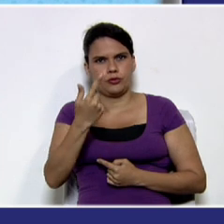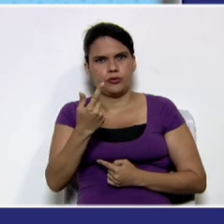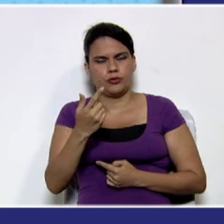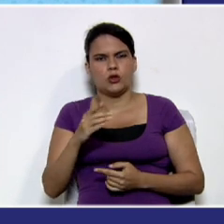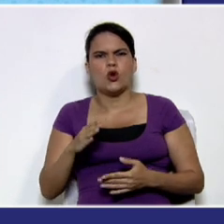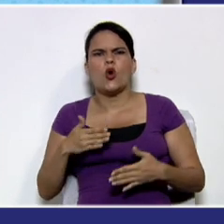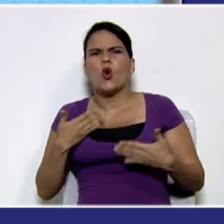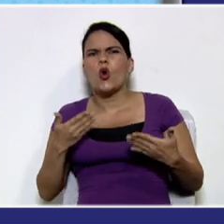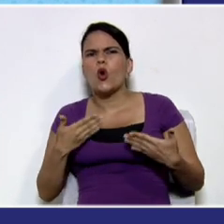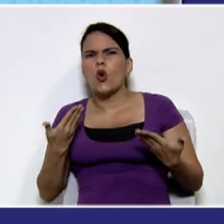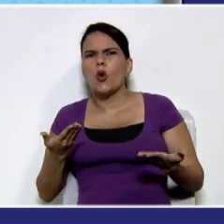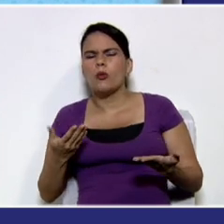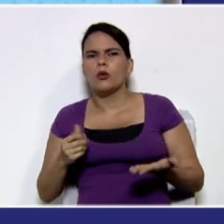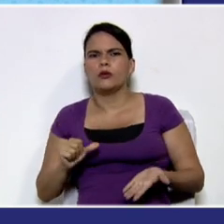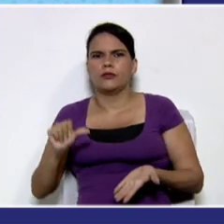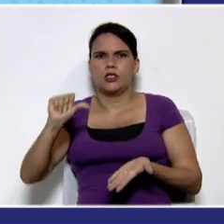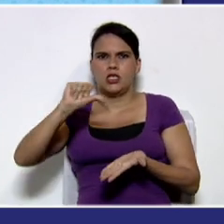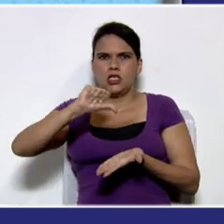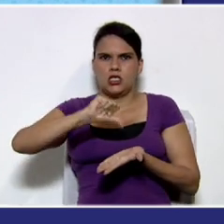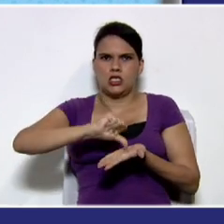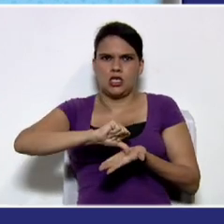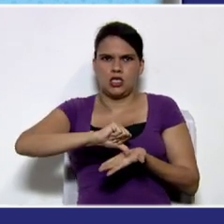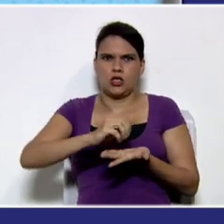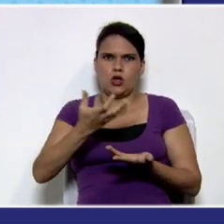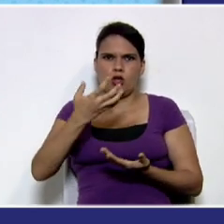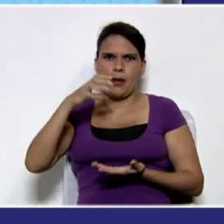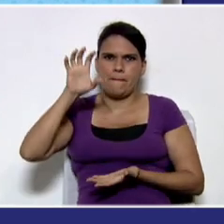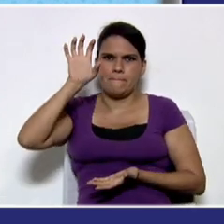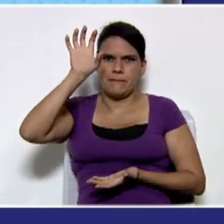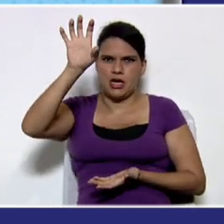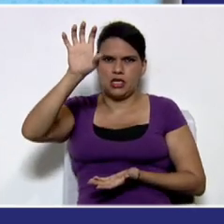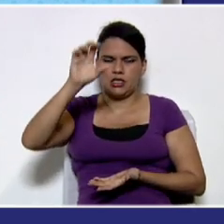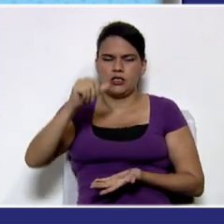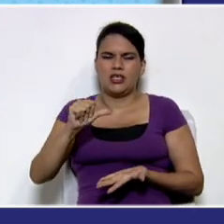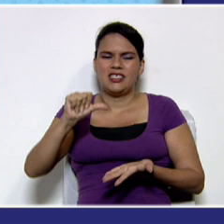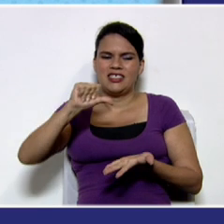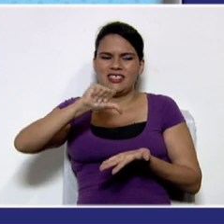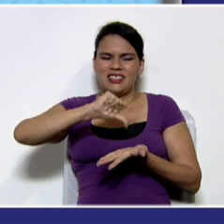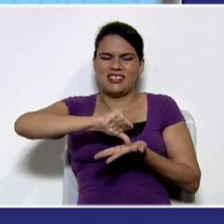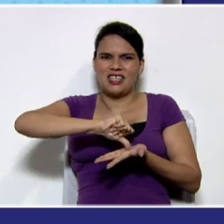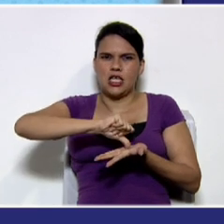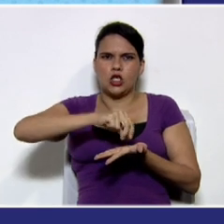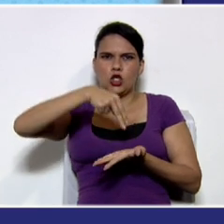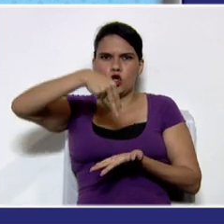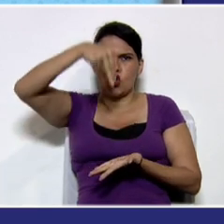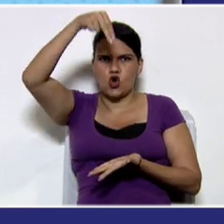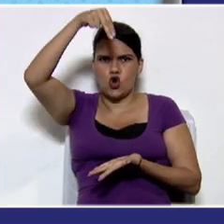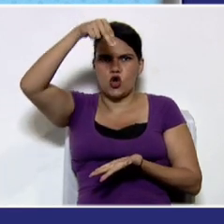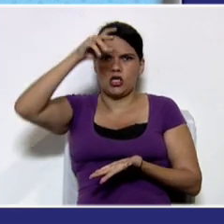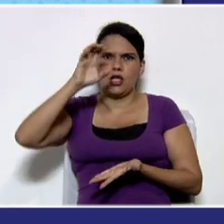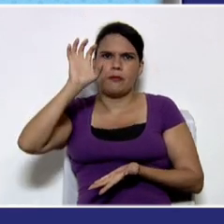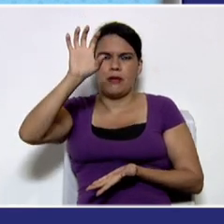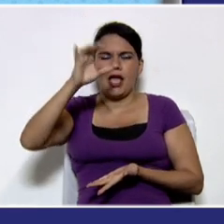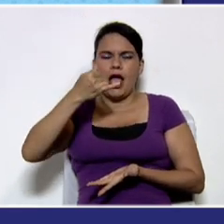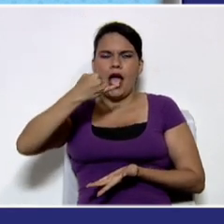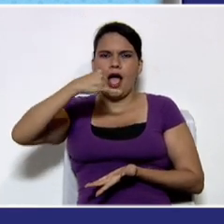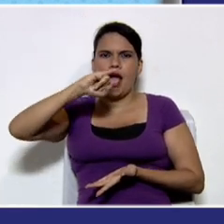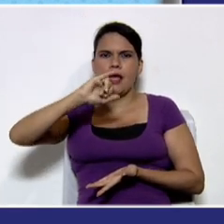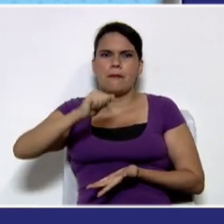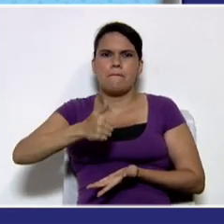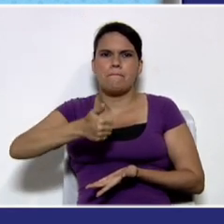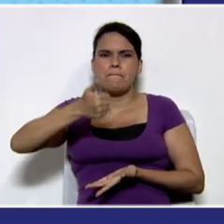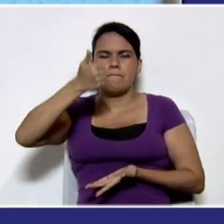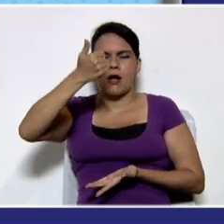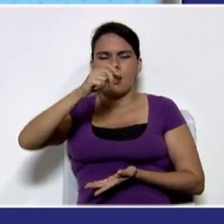en el centro del país, en la zona centro-norte del país, está la mayor cantidad de población, es decir, en los